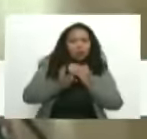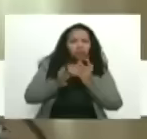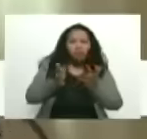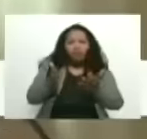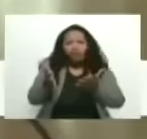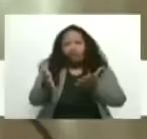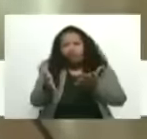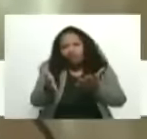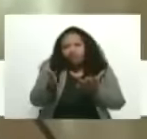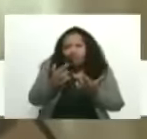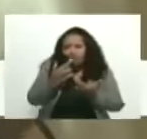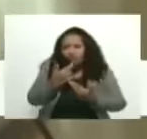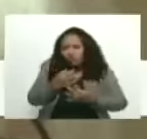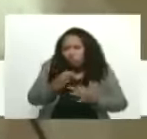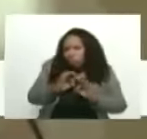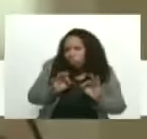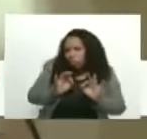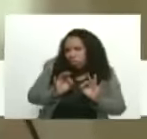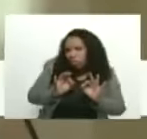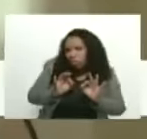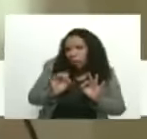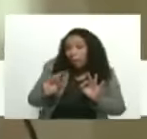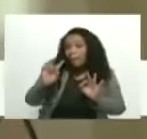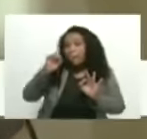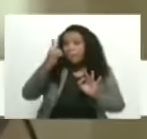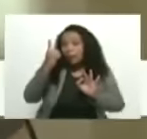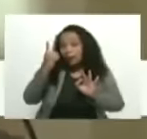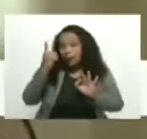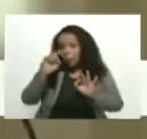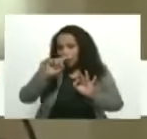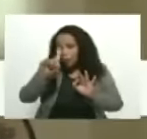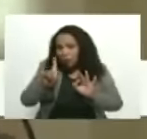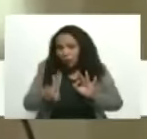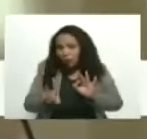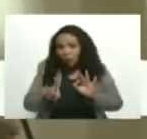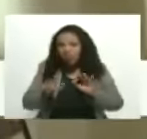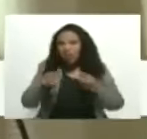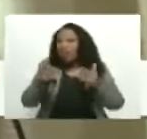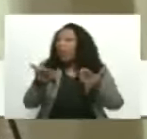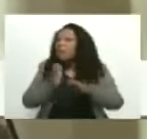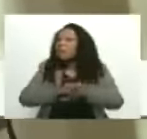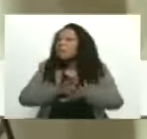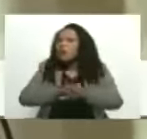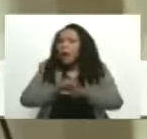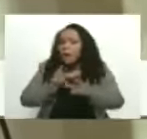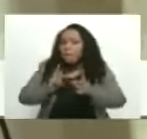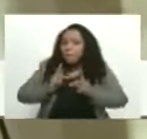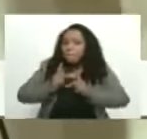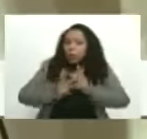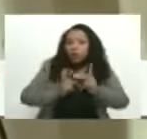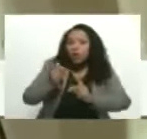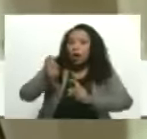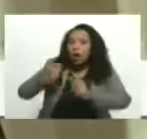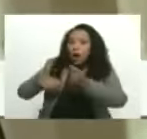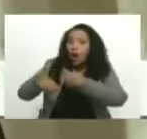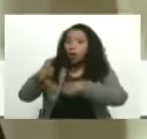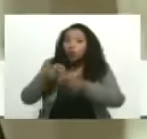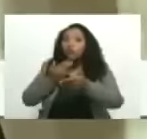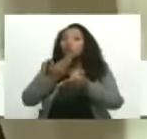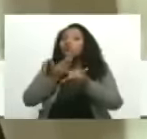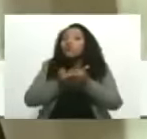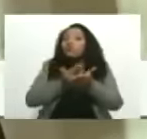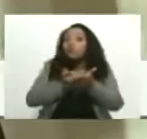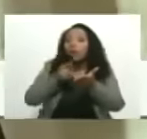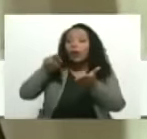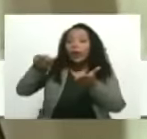sin respuesta. La primera precisión es... ¿Qué va a pasar entonces con el proceso de negociación solicitando esta,